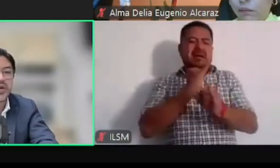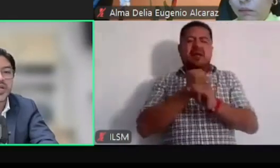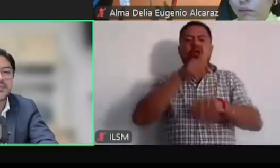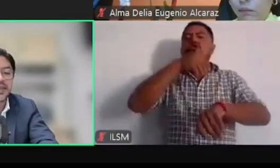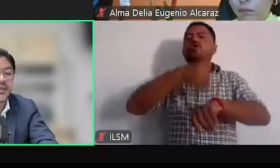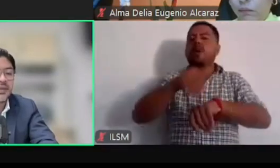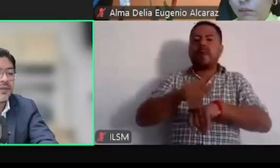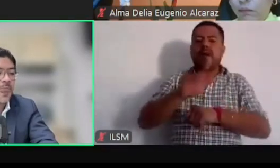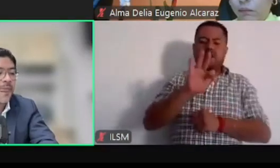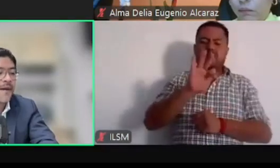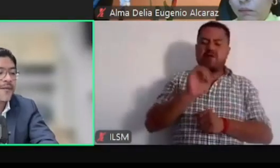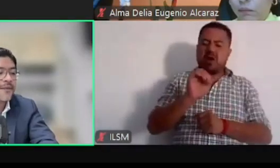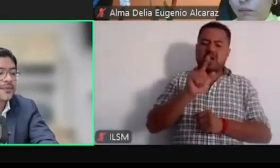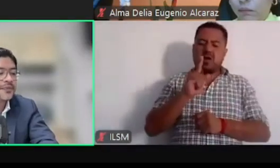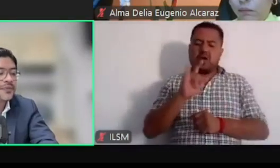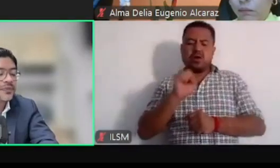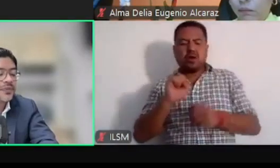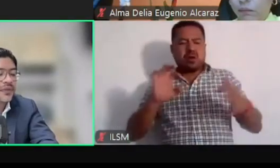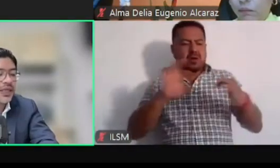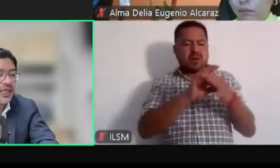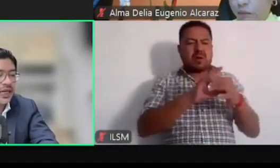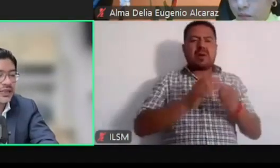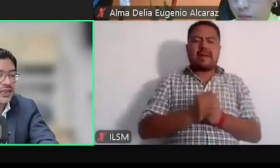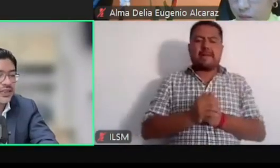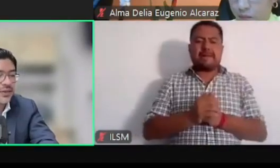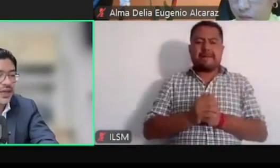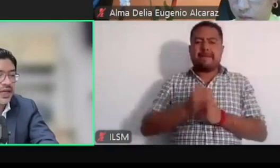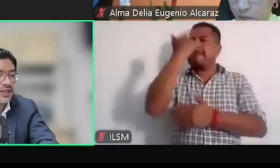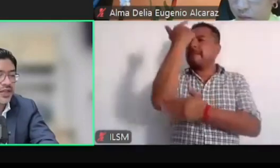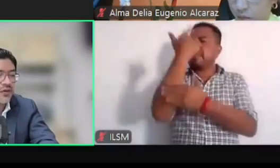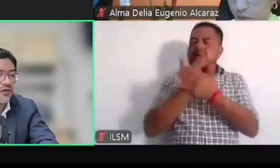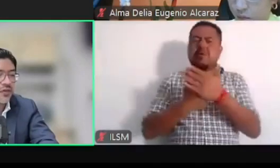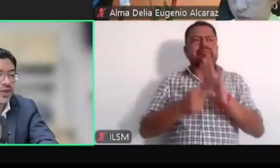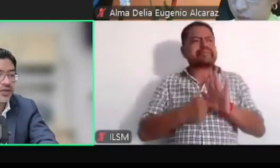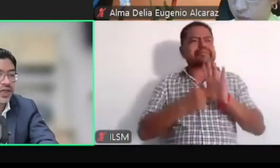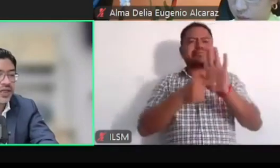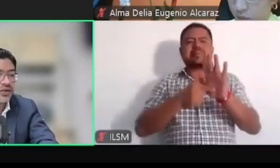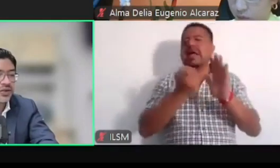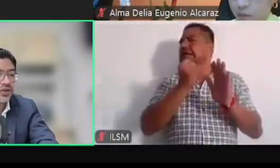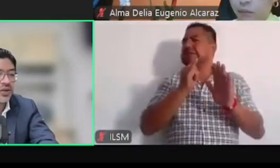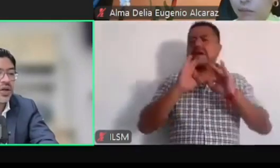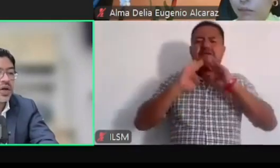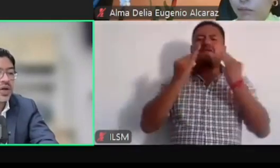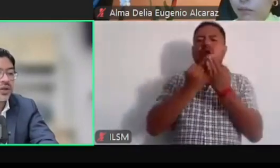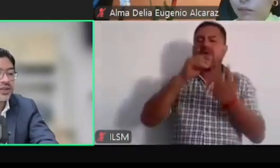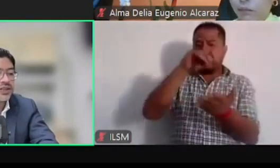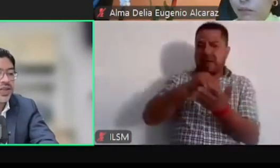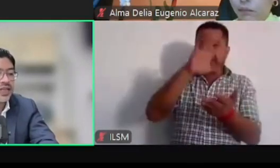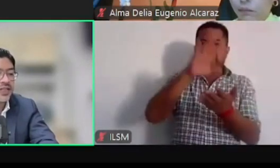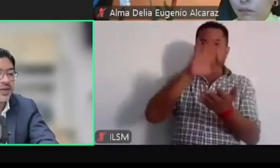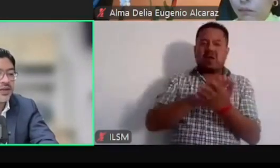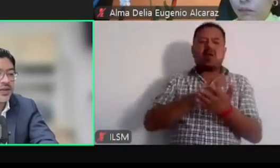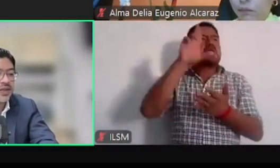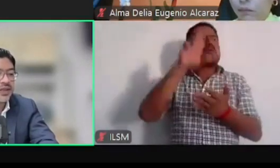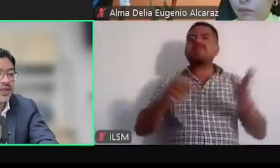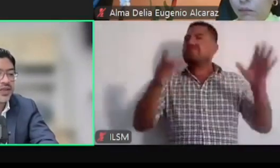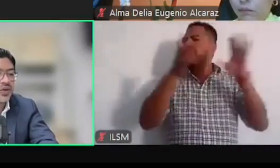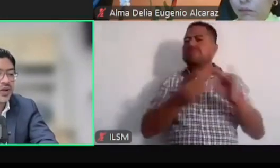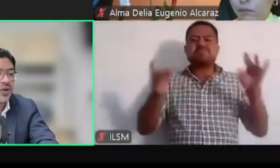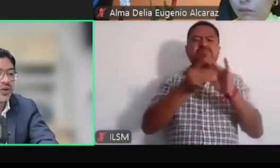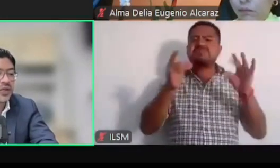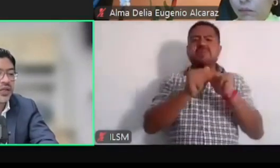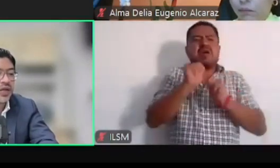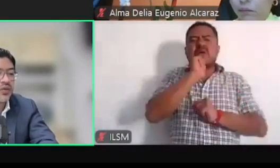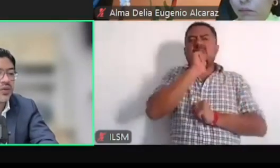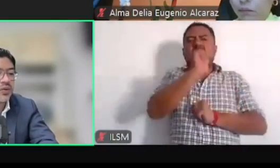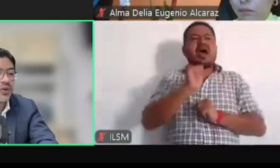de folio respectivo y de la lista exhibida así como formatos de registros no se señala expresamente este hecho